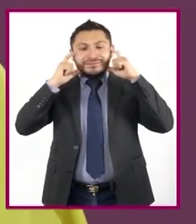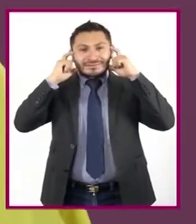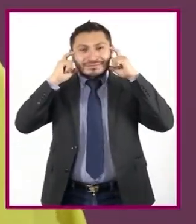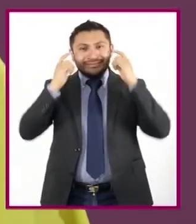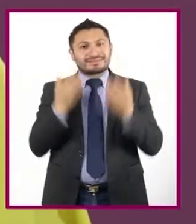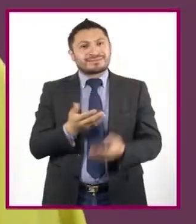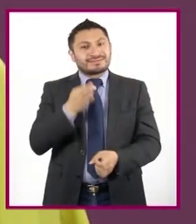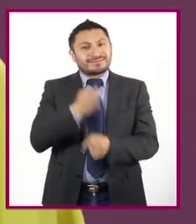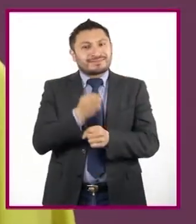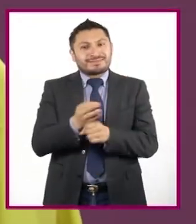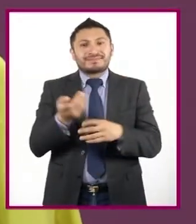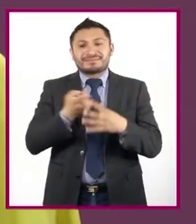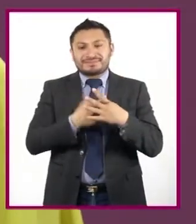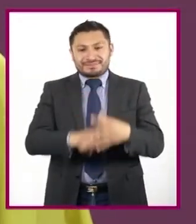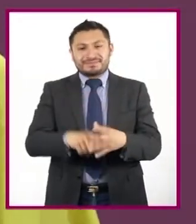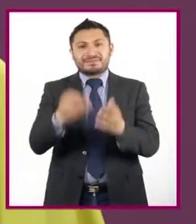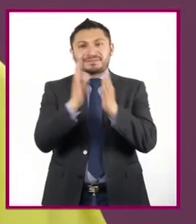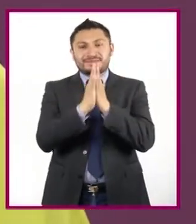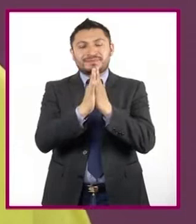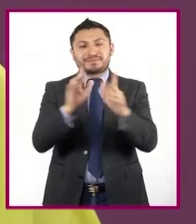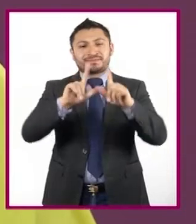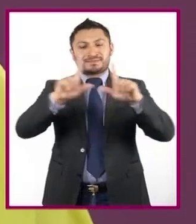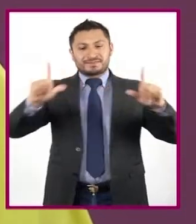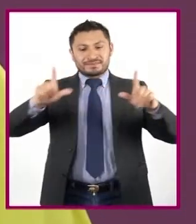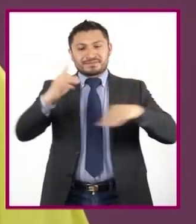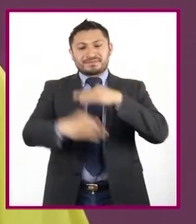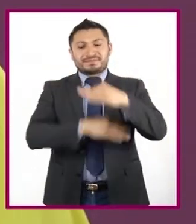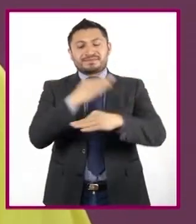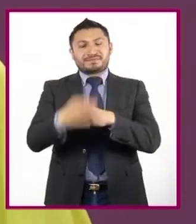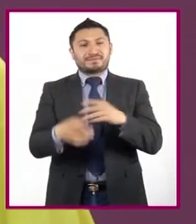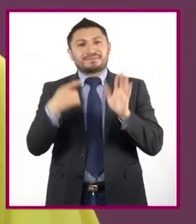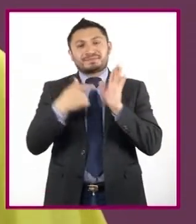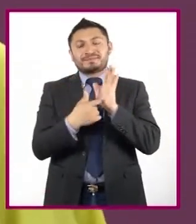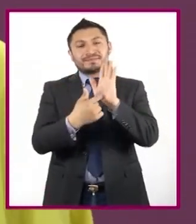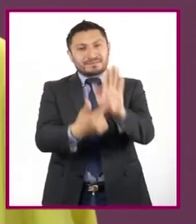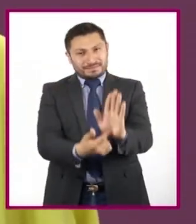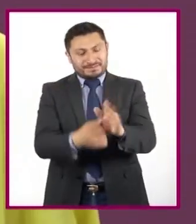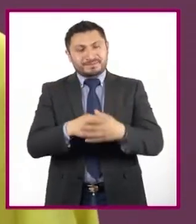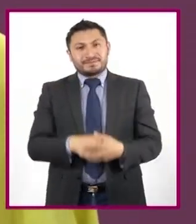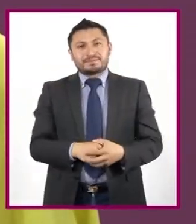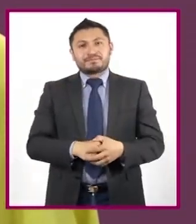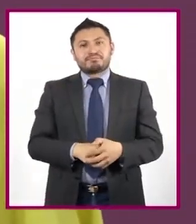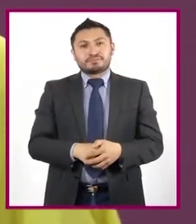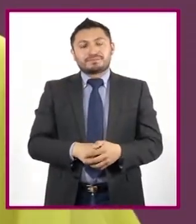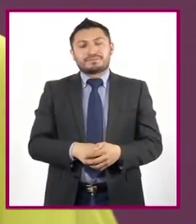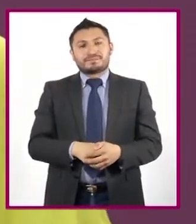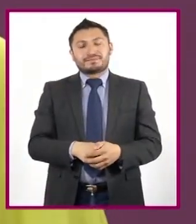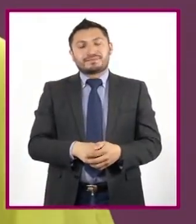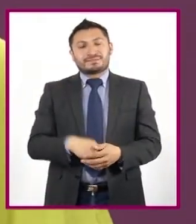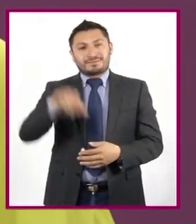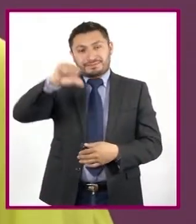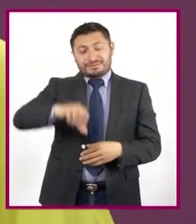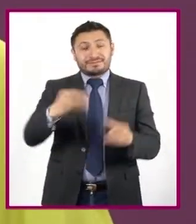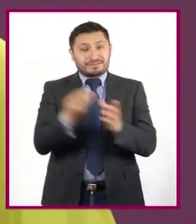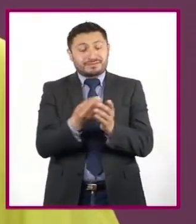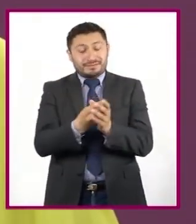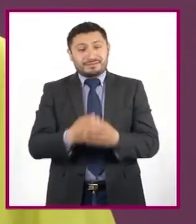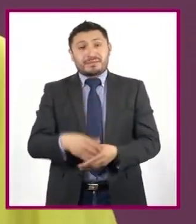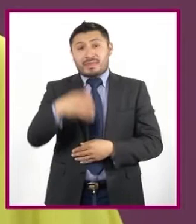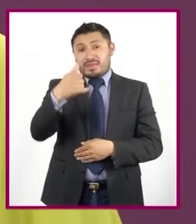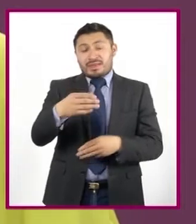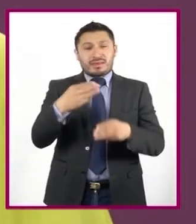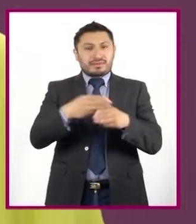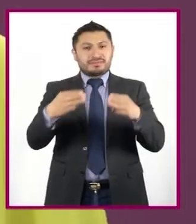momento de comenzar, así que estén listos a todas las indicaciones que se darán durante esta sesión y a los materiales